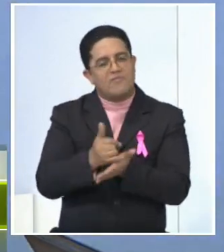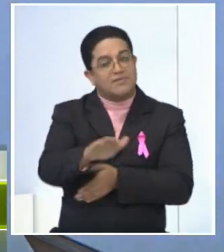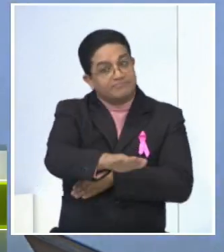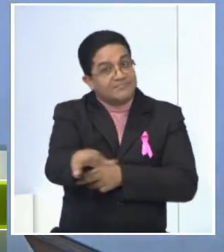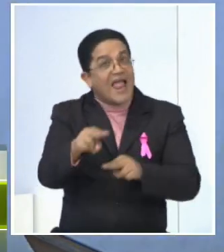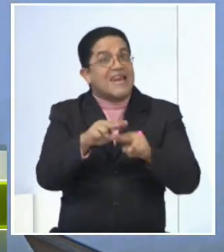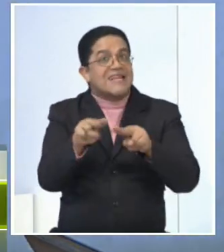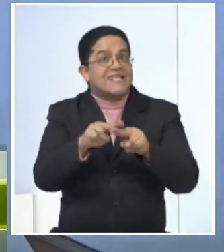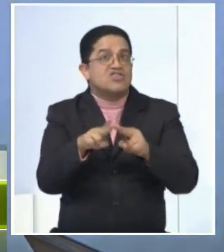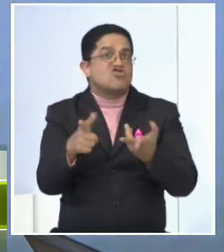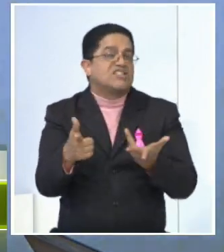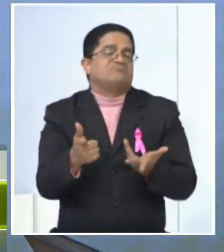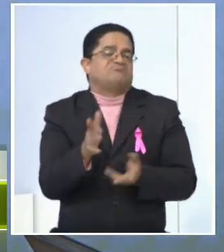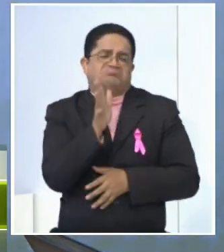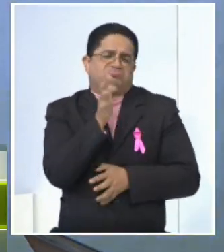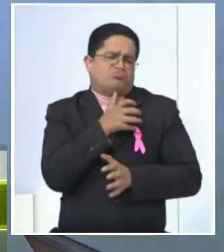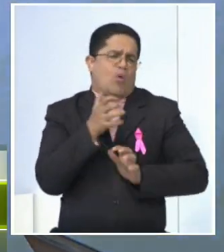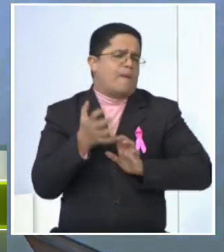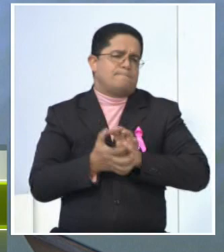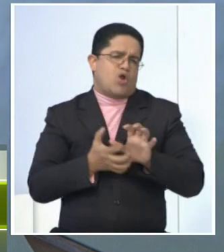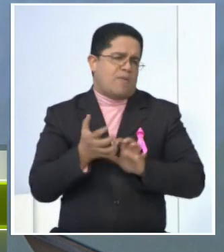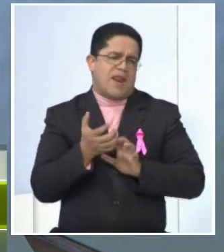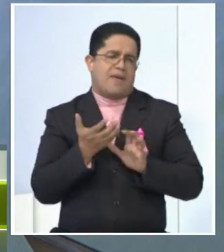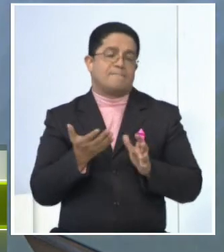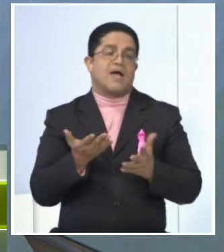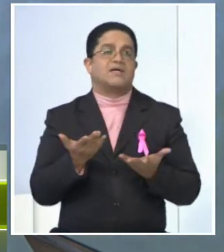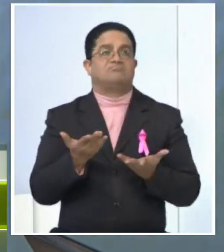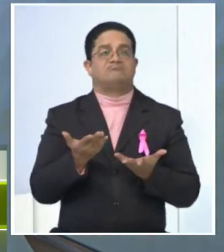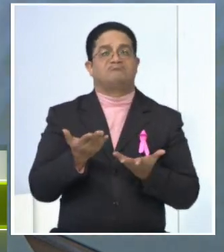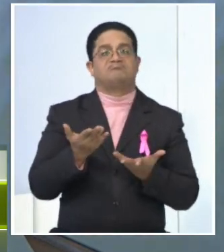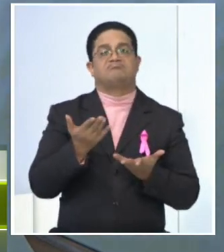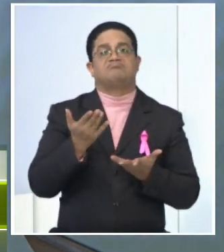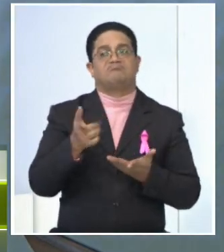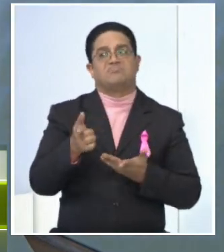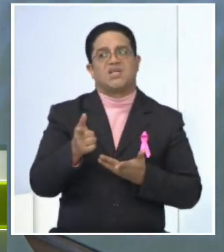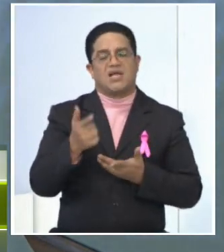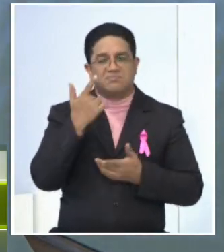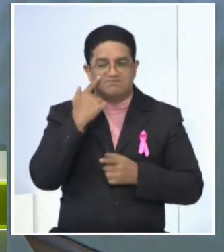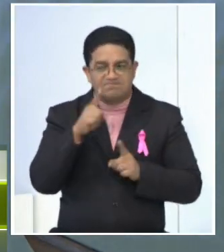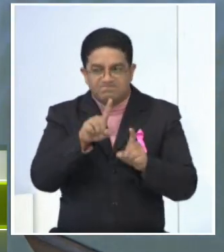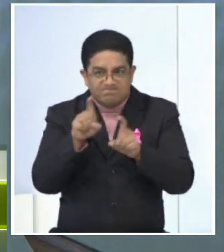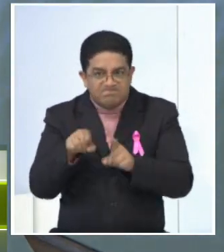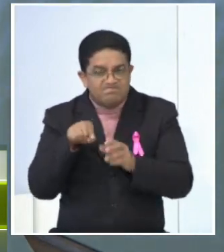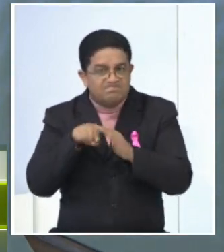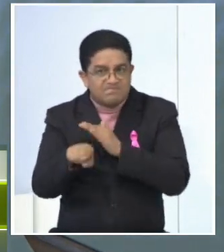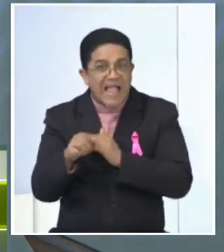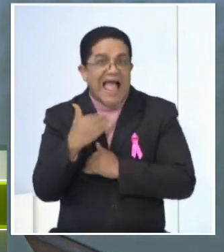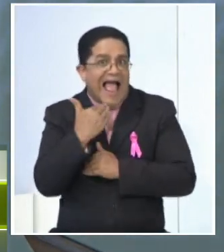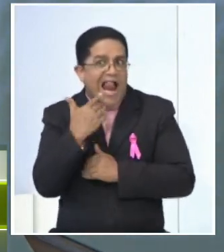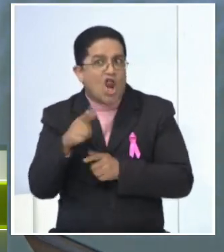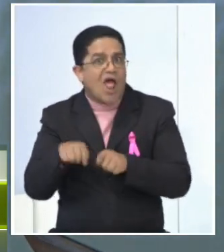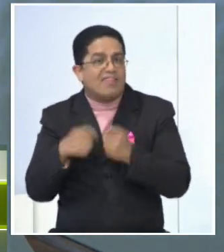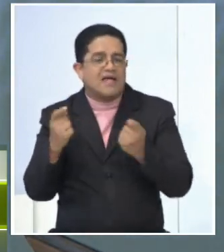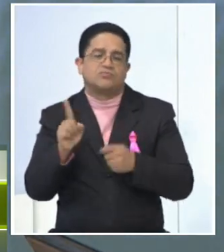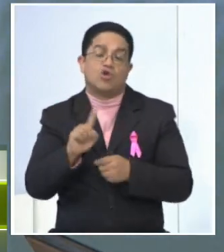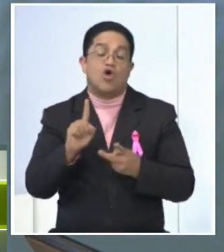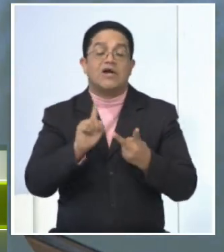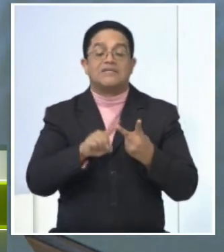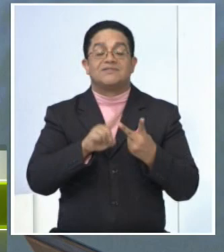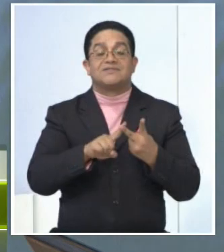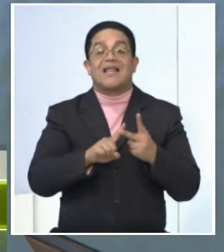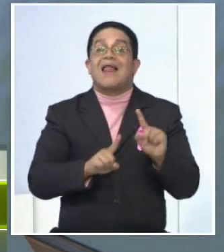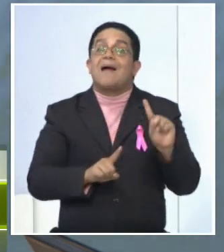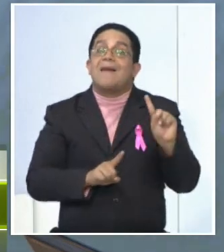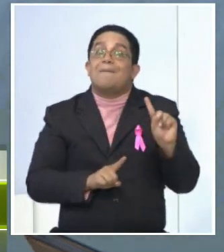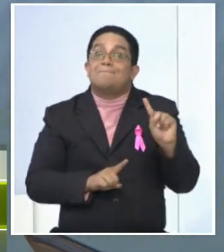niños y no ha habido ningún efecto secundario importante que reportar. No así los antihistamínicos de